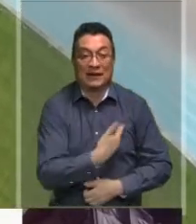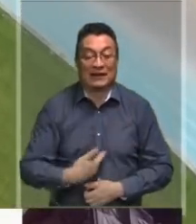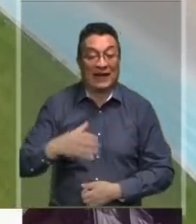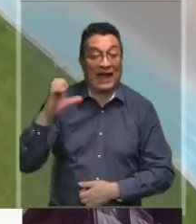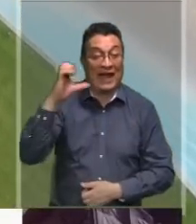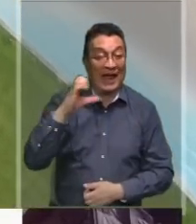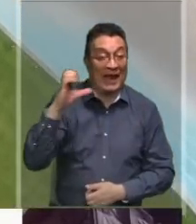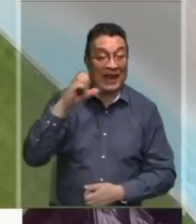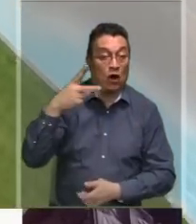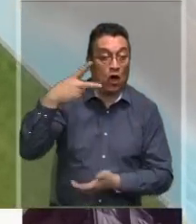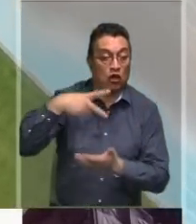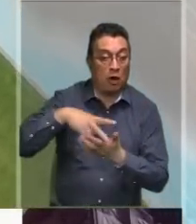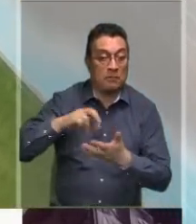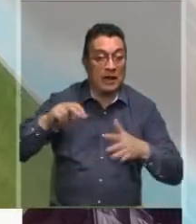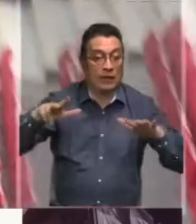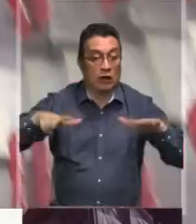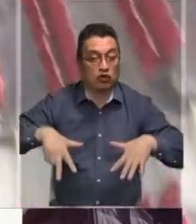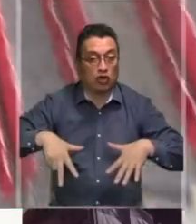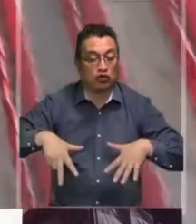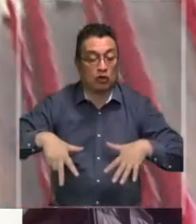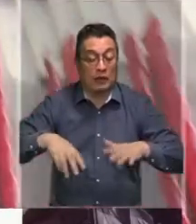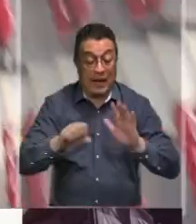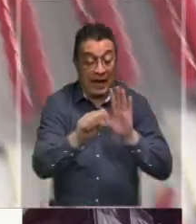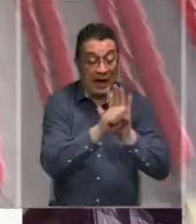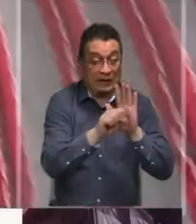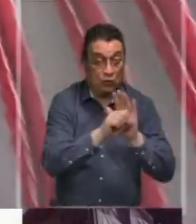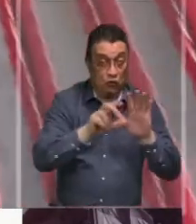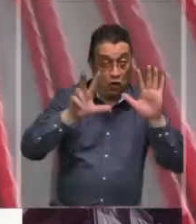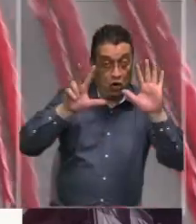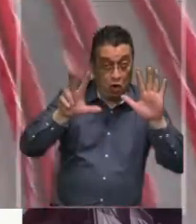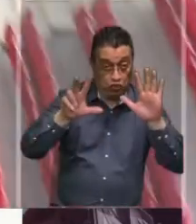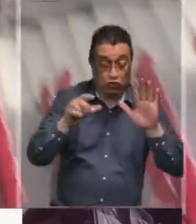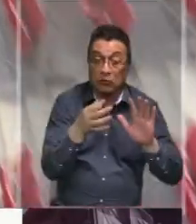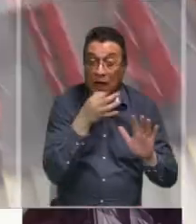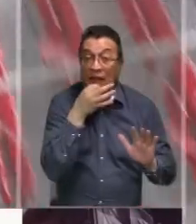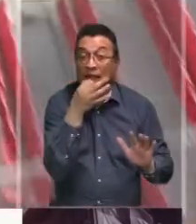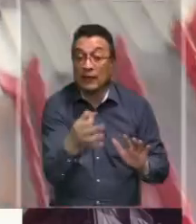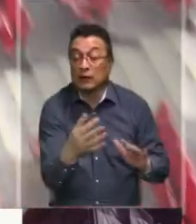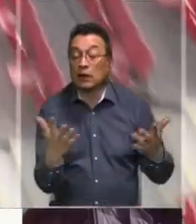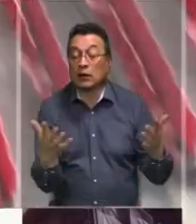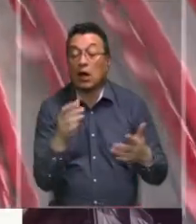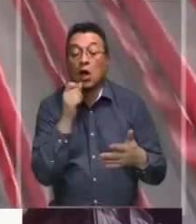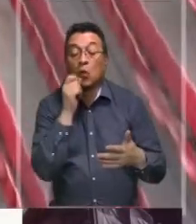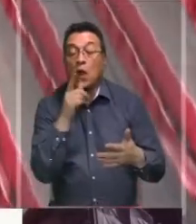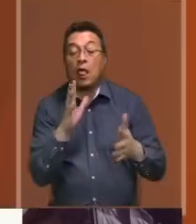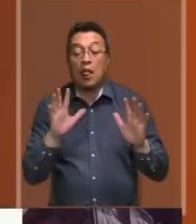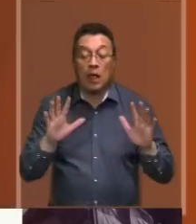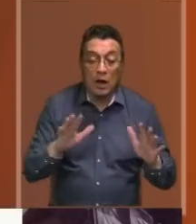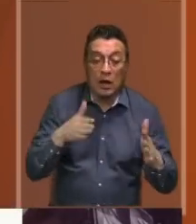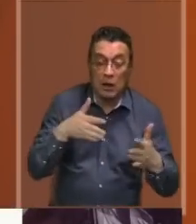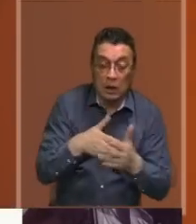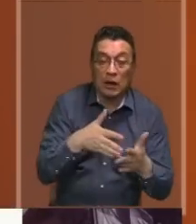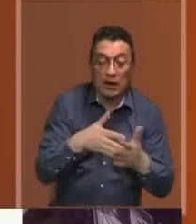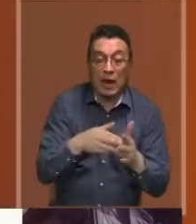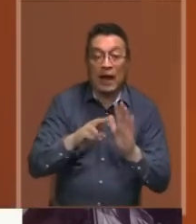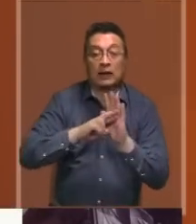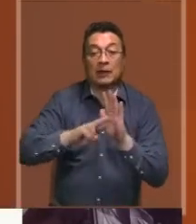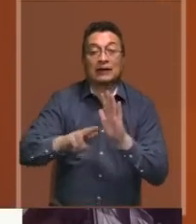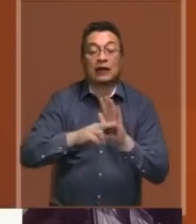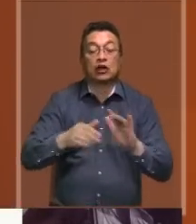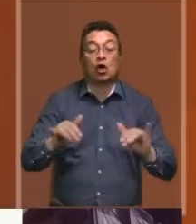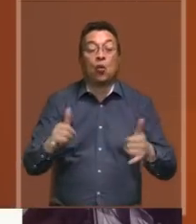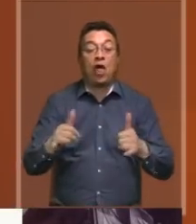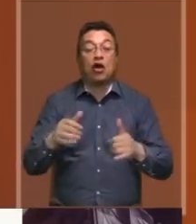del 2018. El artículo 8 es claro acerca de los límites de los representantes de jugadores en el